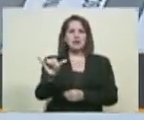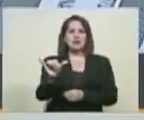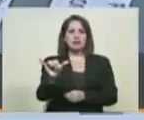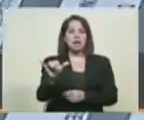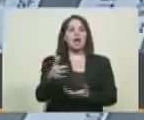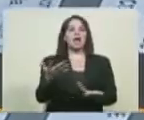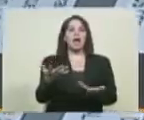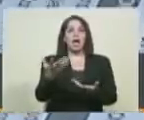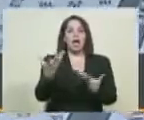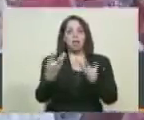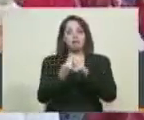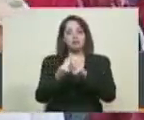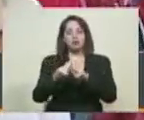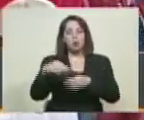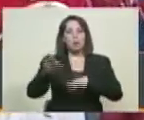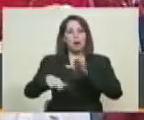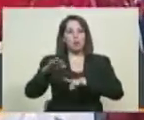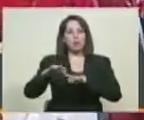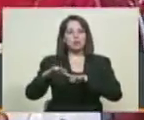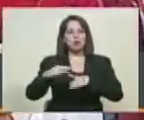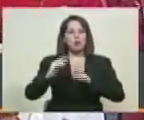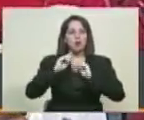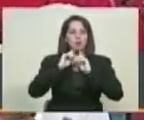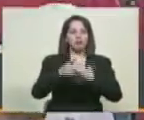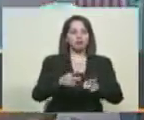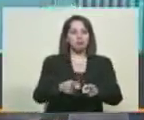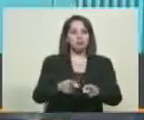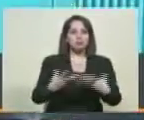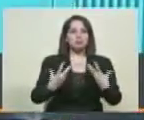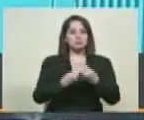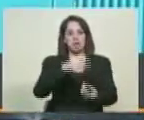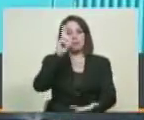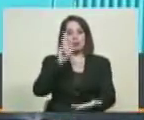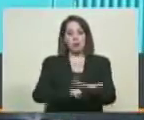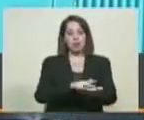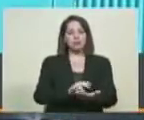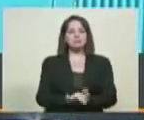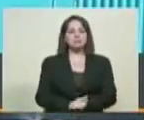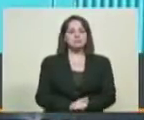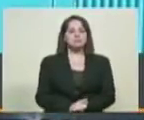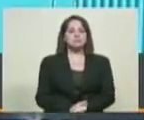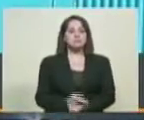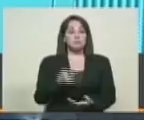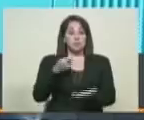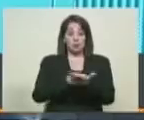con Barlovento. Todo esto ustedes vamos a rehacerlo. Aquí están los recursos, pues.